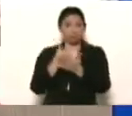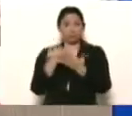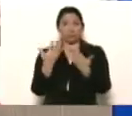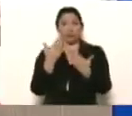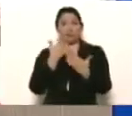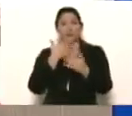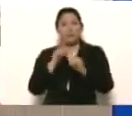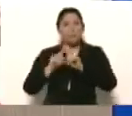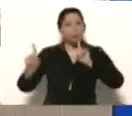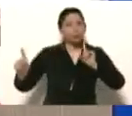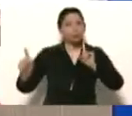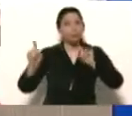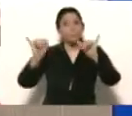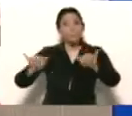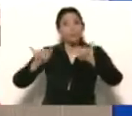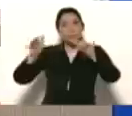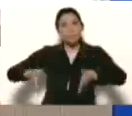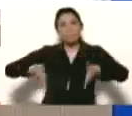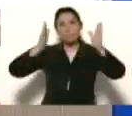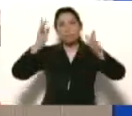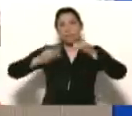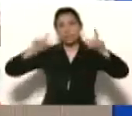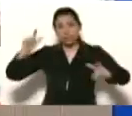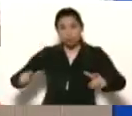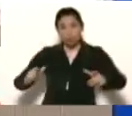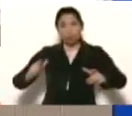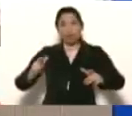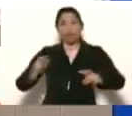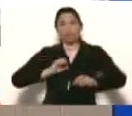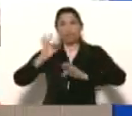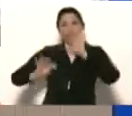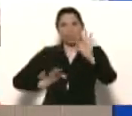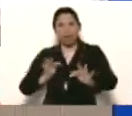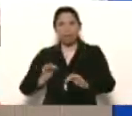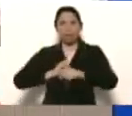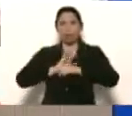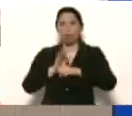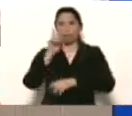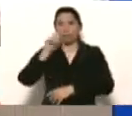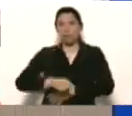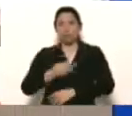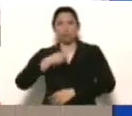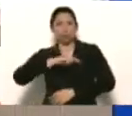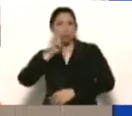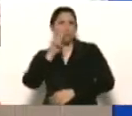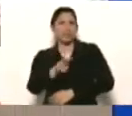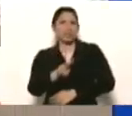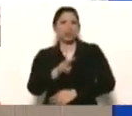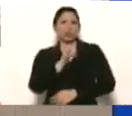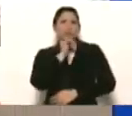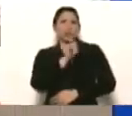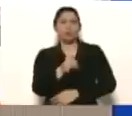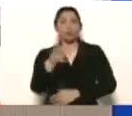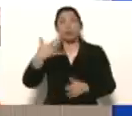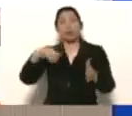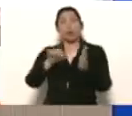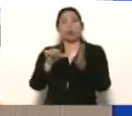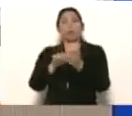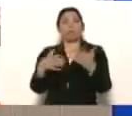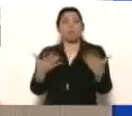el aislamiento de los propios domicilios de las personas infectadas con kobe 19 también hemos hemos visto reportes donde se